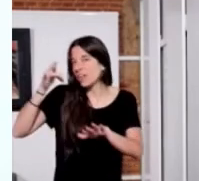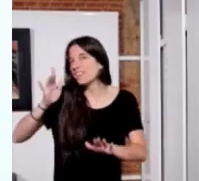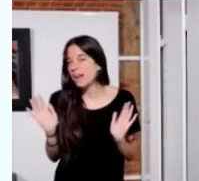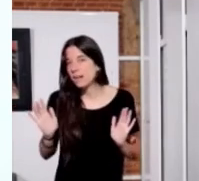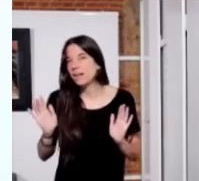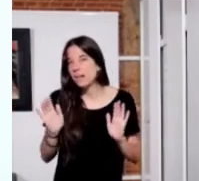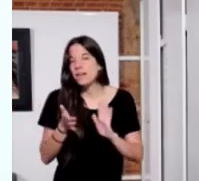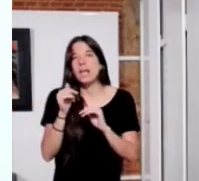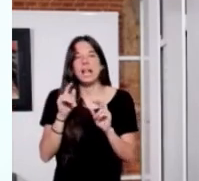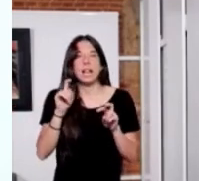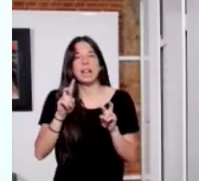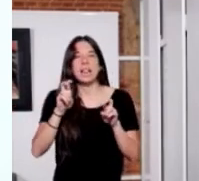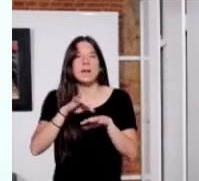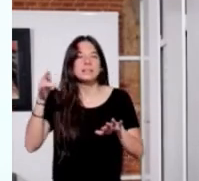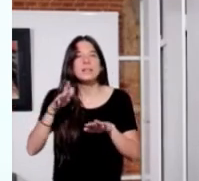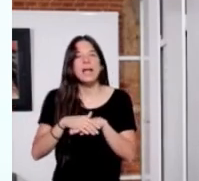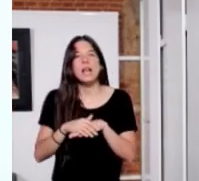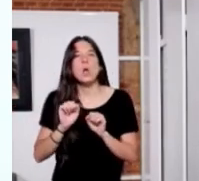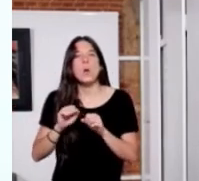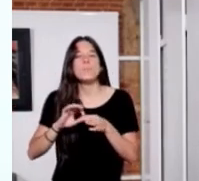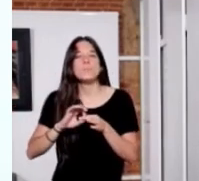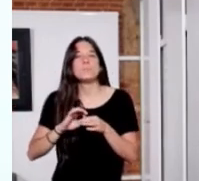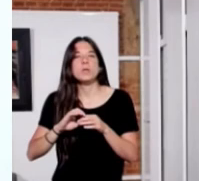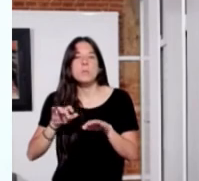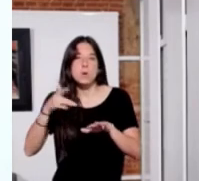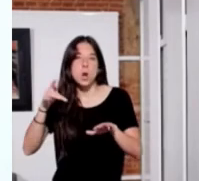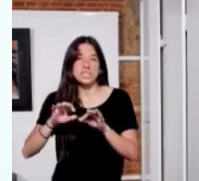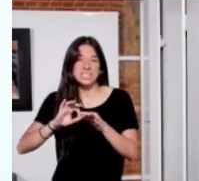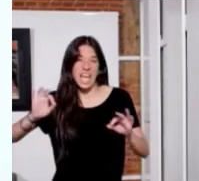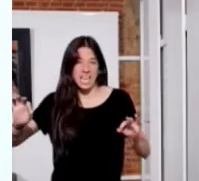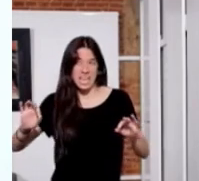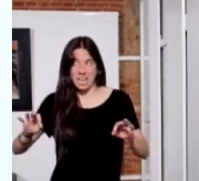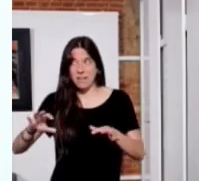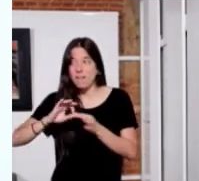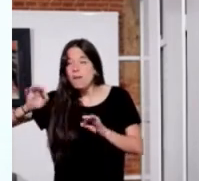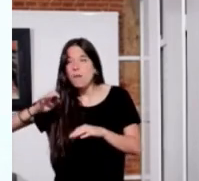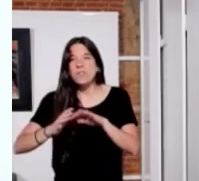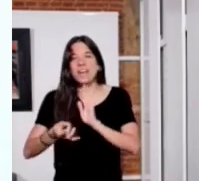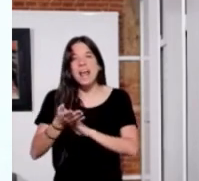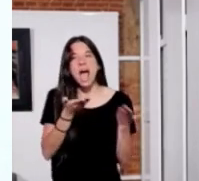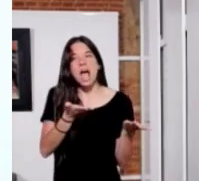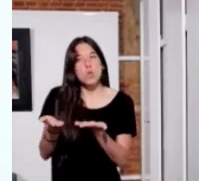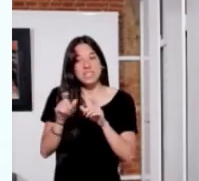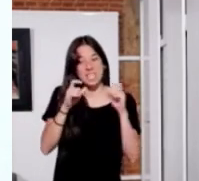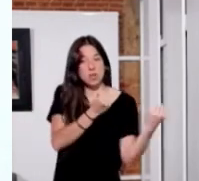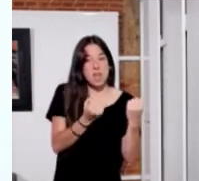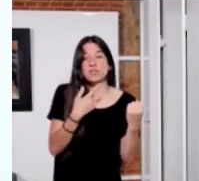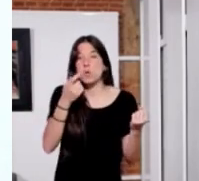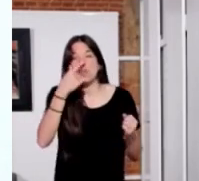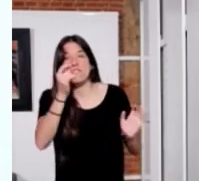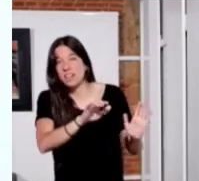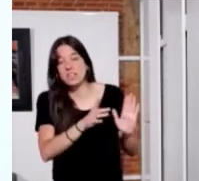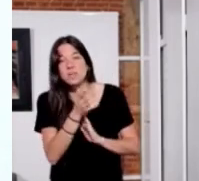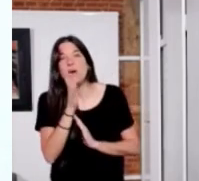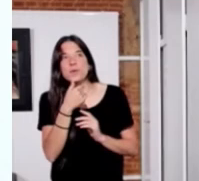Todo el tema del blockchain puede llegar a ser las ayudas institucionales innecesarias, porque podemos poner a personas en